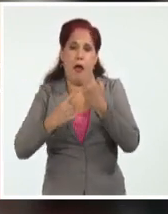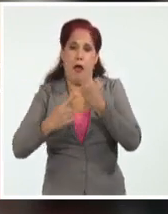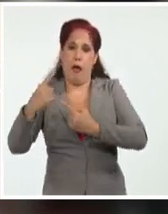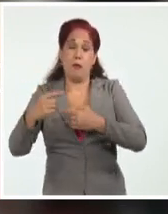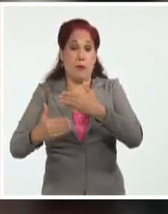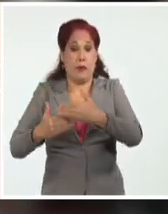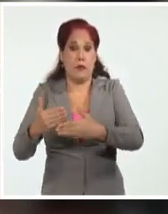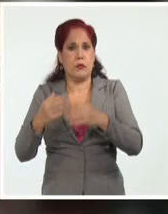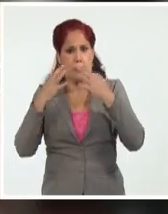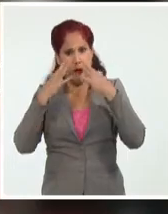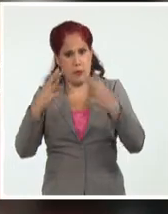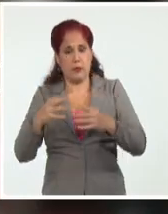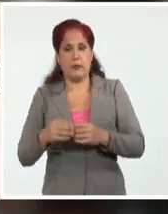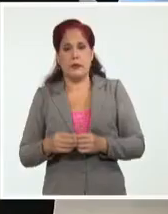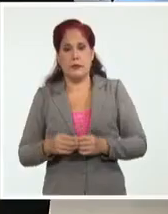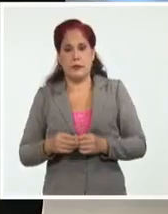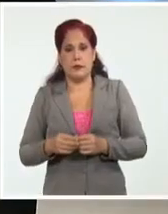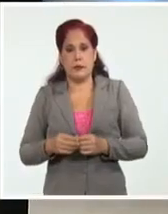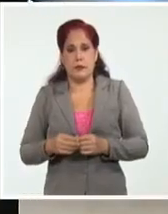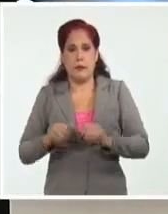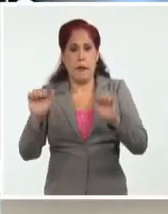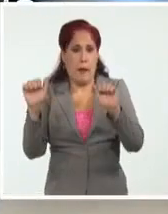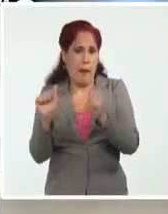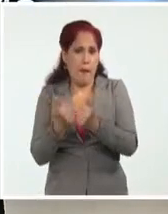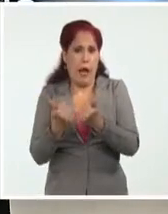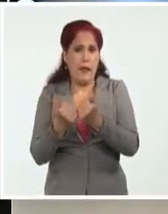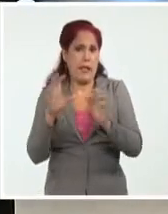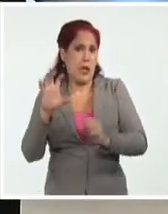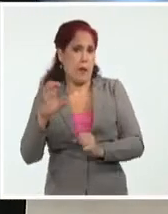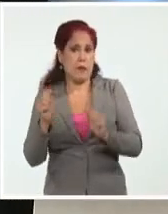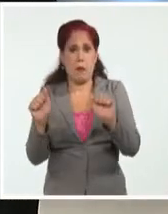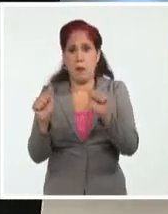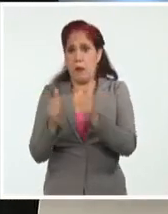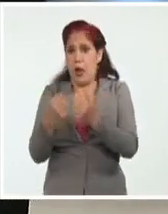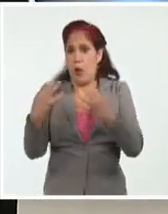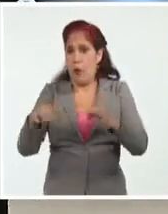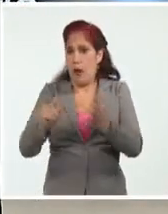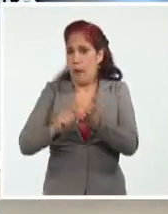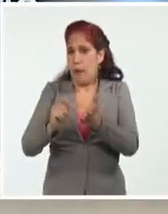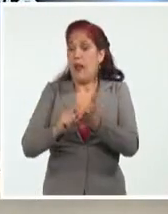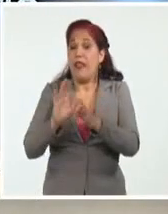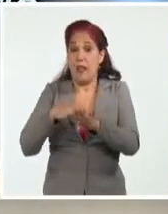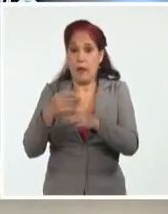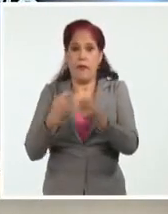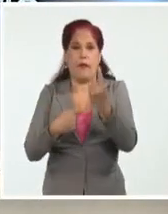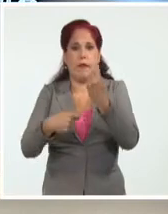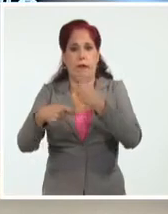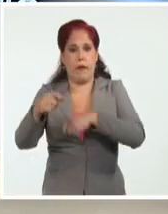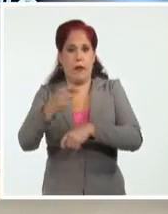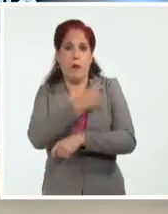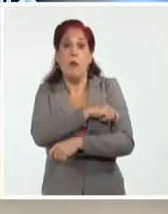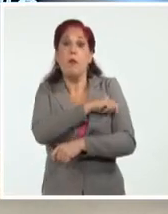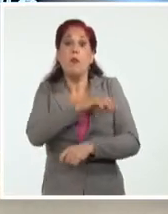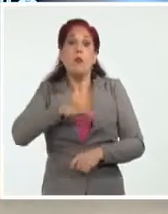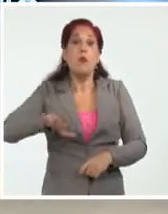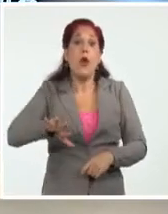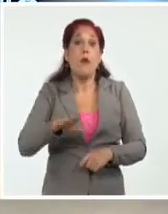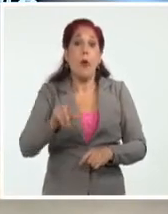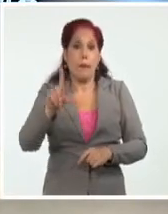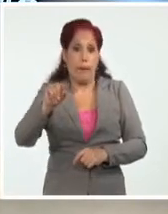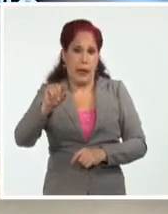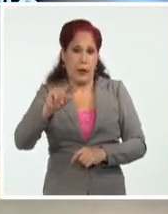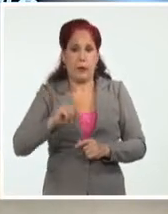sobre todo galleta y también pan. Y esto, por supuesto, que se venderá a la población este producto, pero a precios